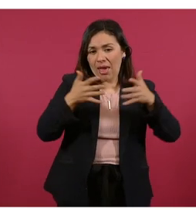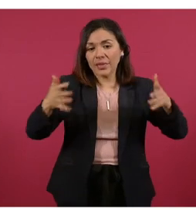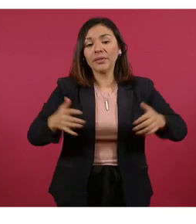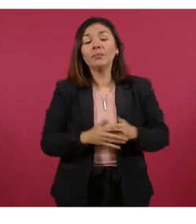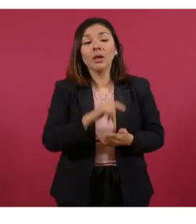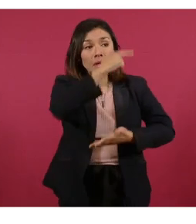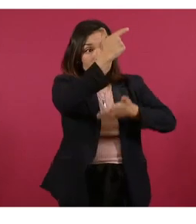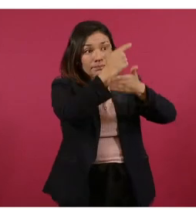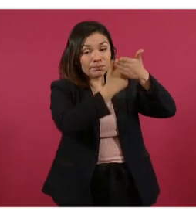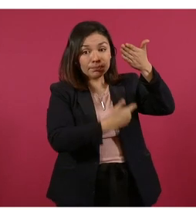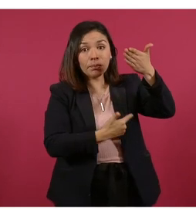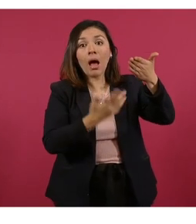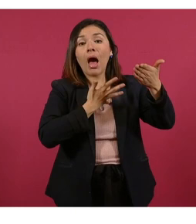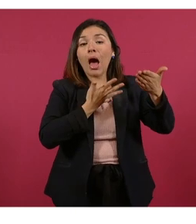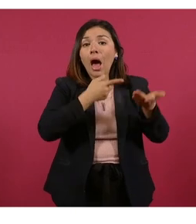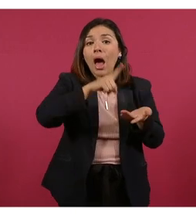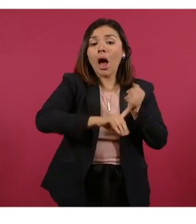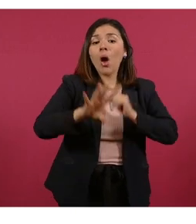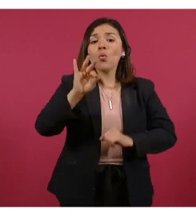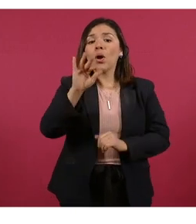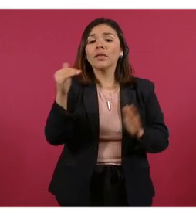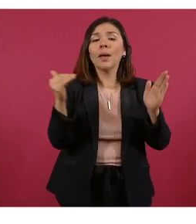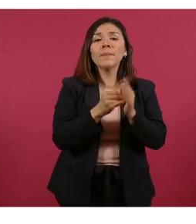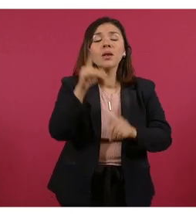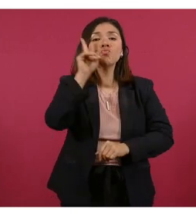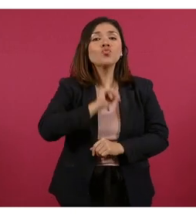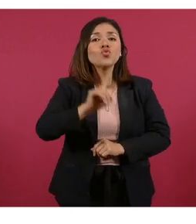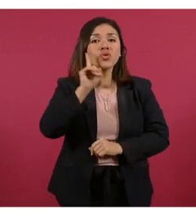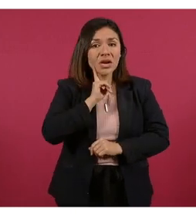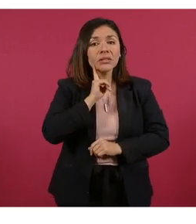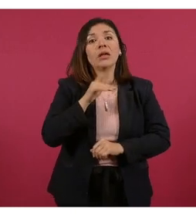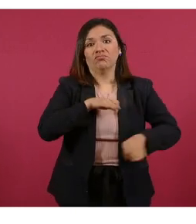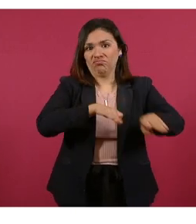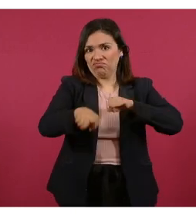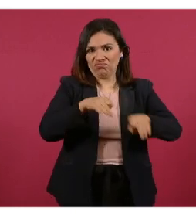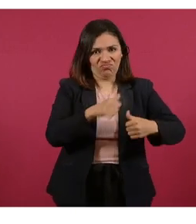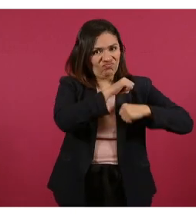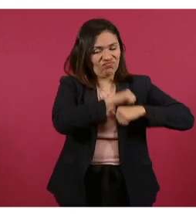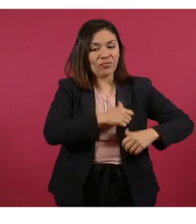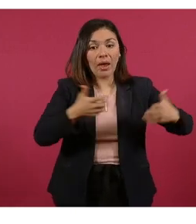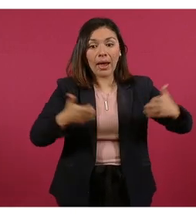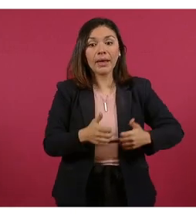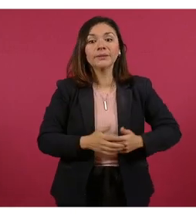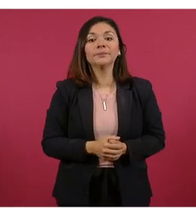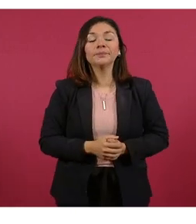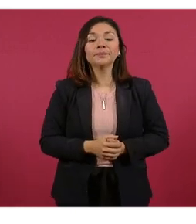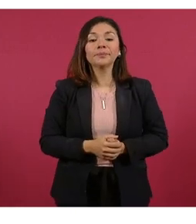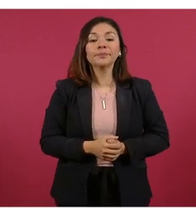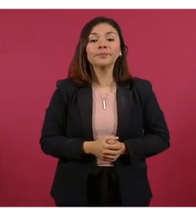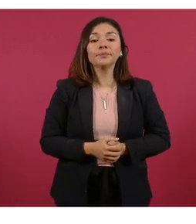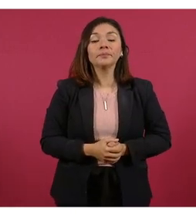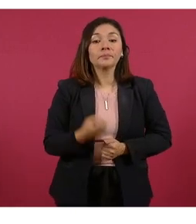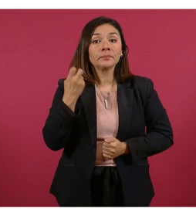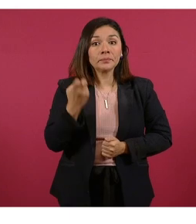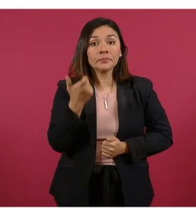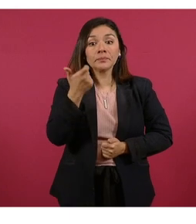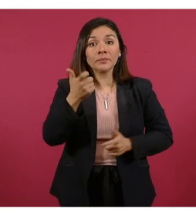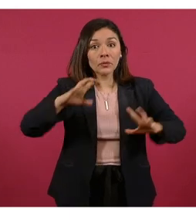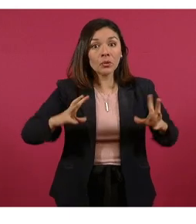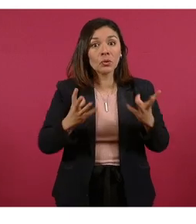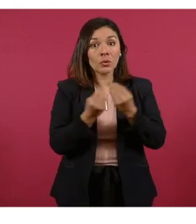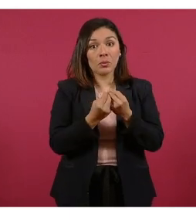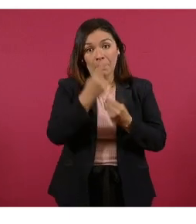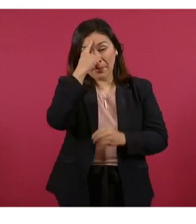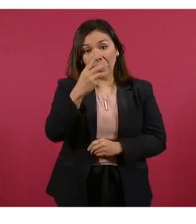de 40.000 mujeres, muchas de ellas trabajadoras operativas. Destacaría que el total acumulado de los